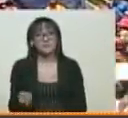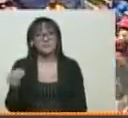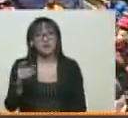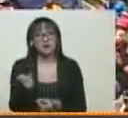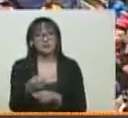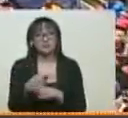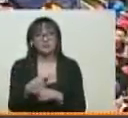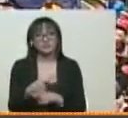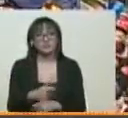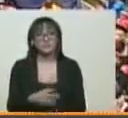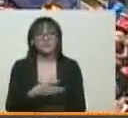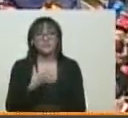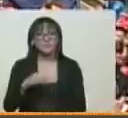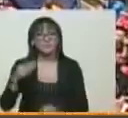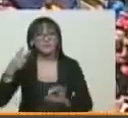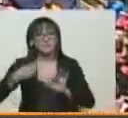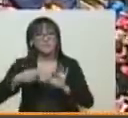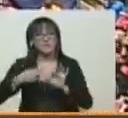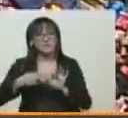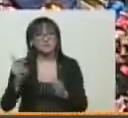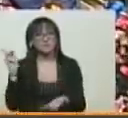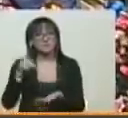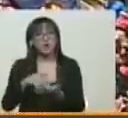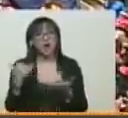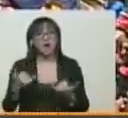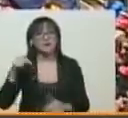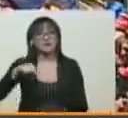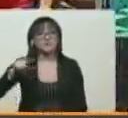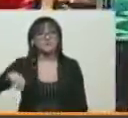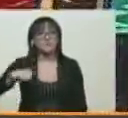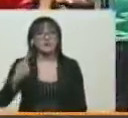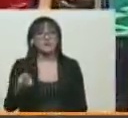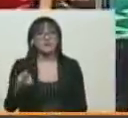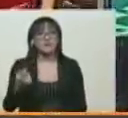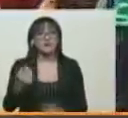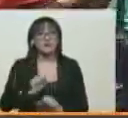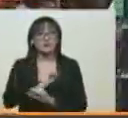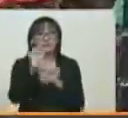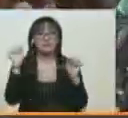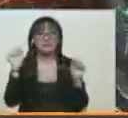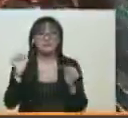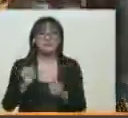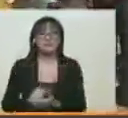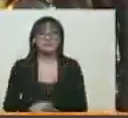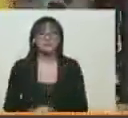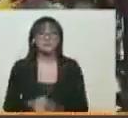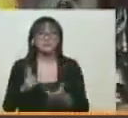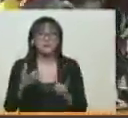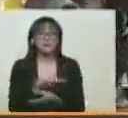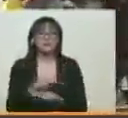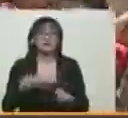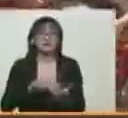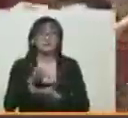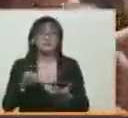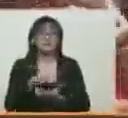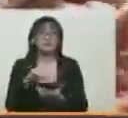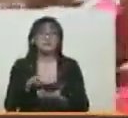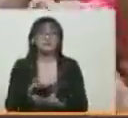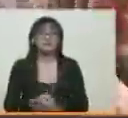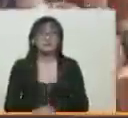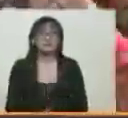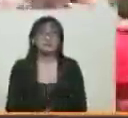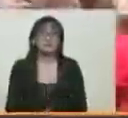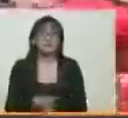Que el presidente de PDVSA se presente aquí mañana mismo en la mañana y vamos a resolver esto.